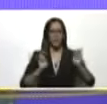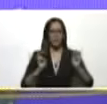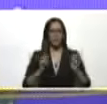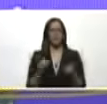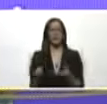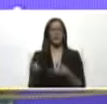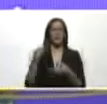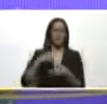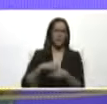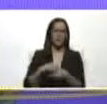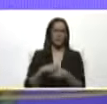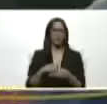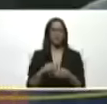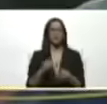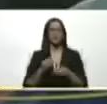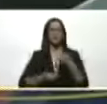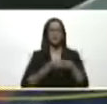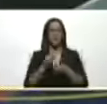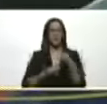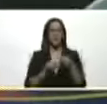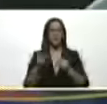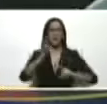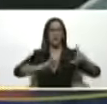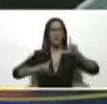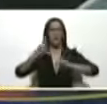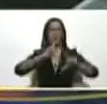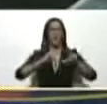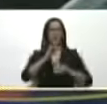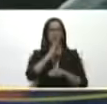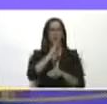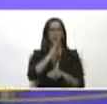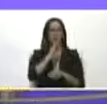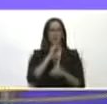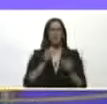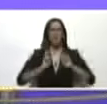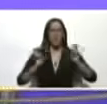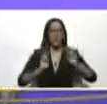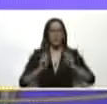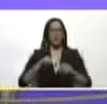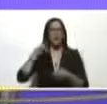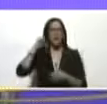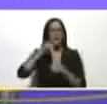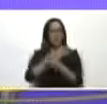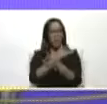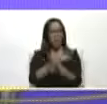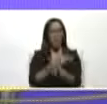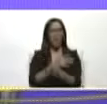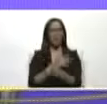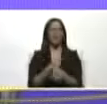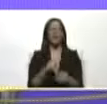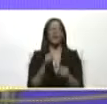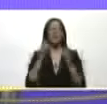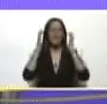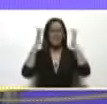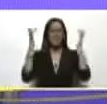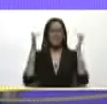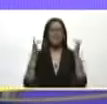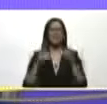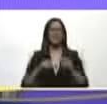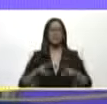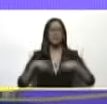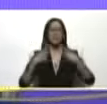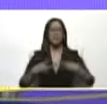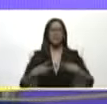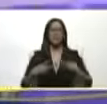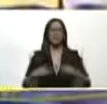además se conviertan en laboratorios de informática telemática videojuego e Inteligencia artificial y que sean